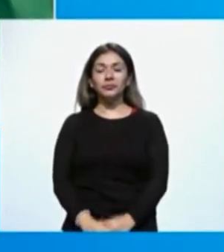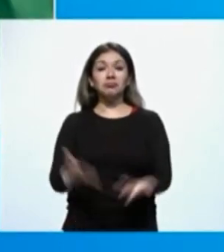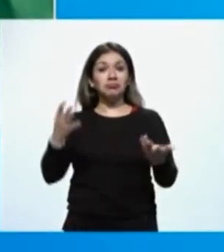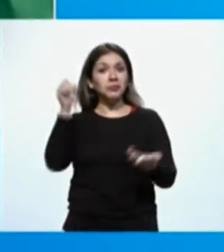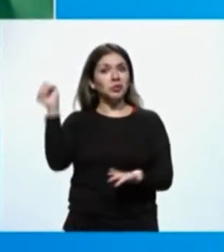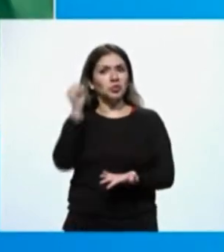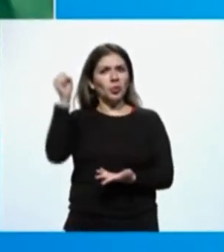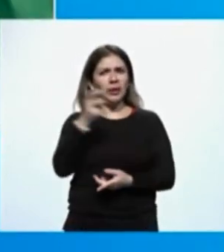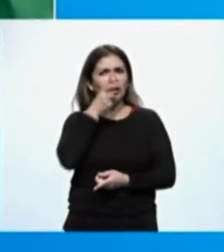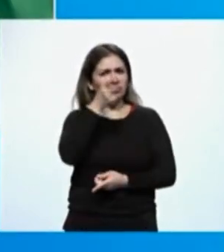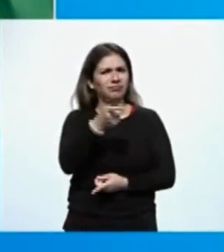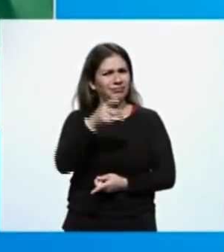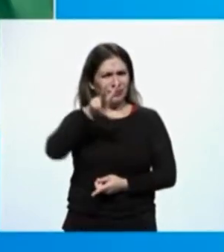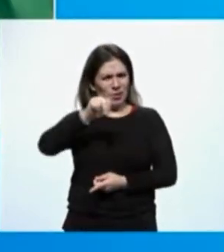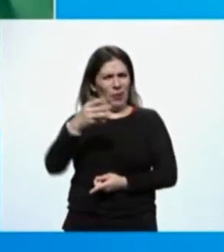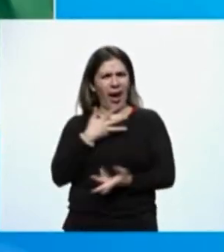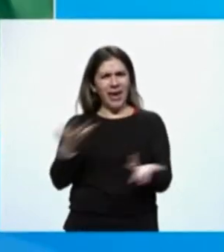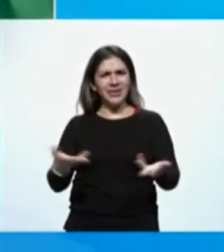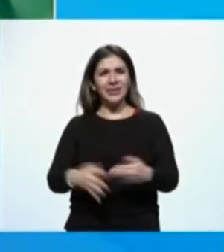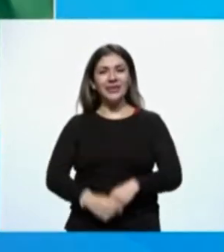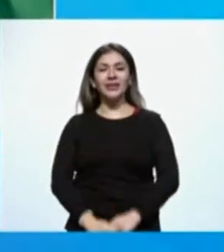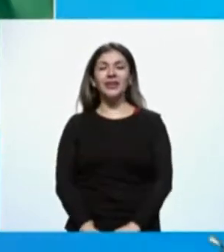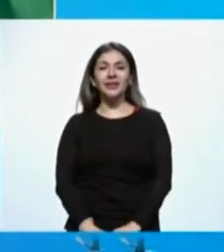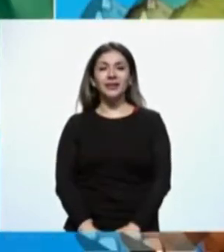le dijeron que no había.